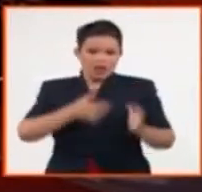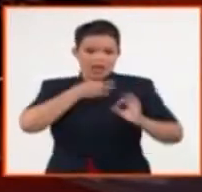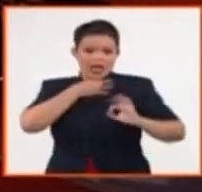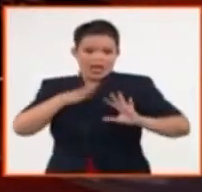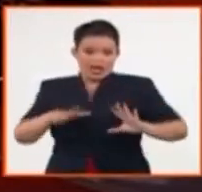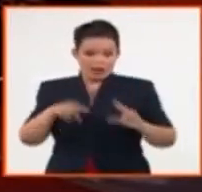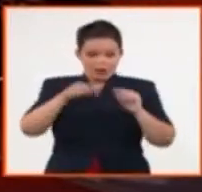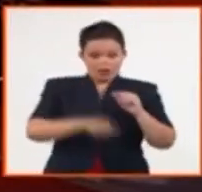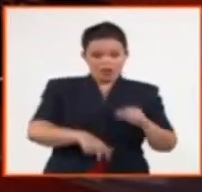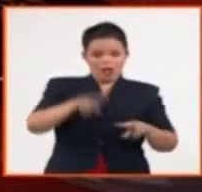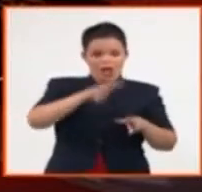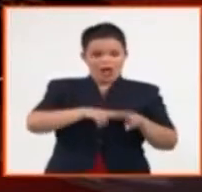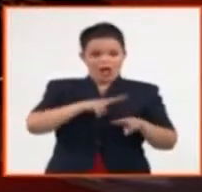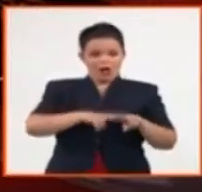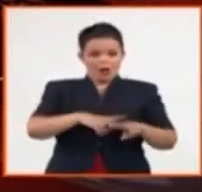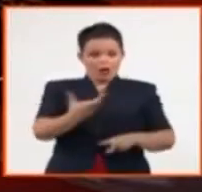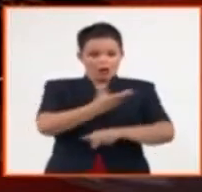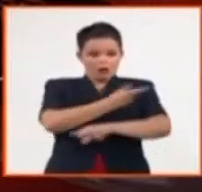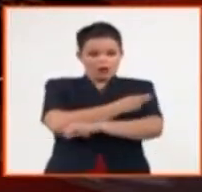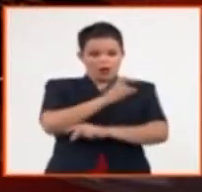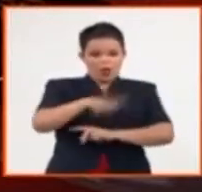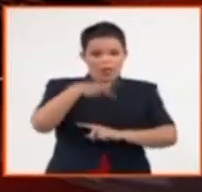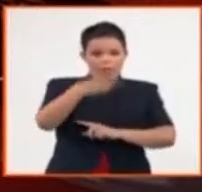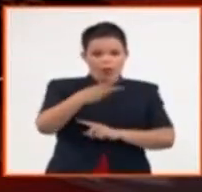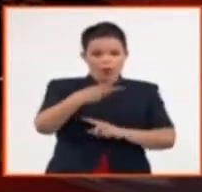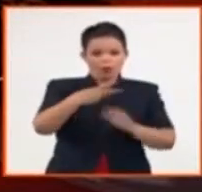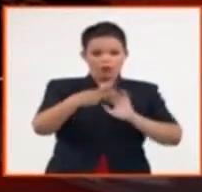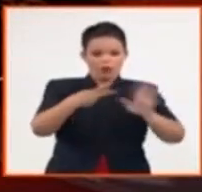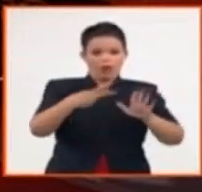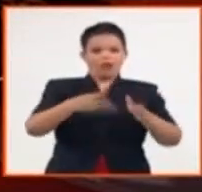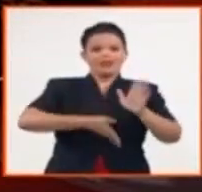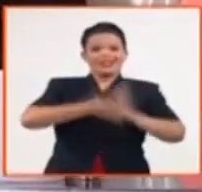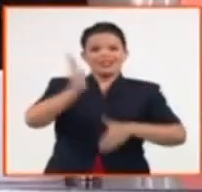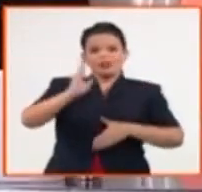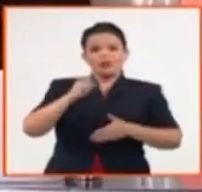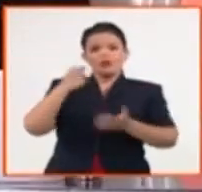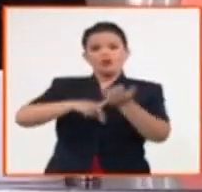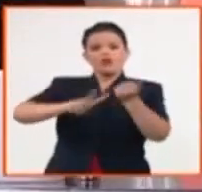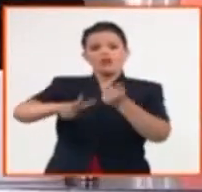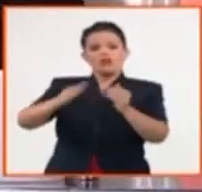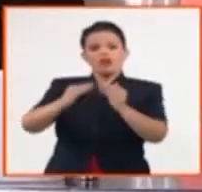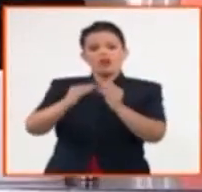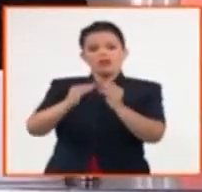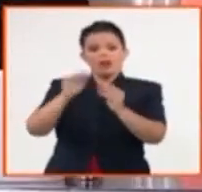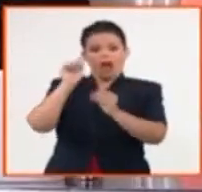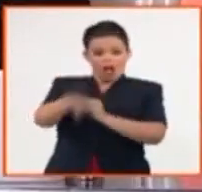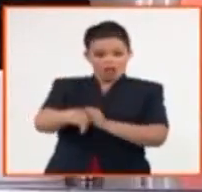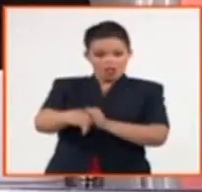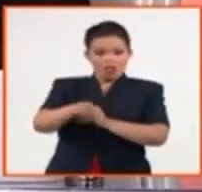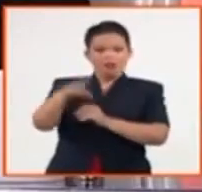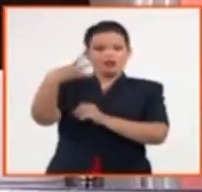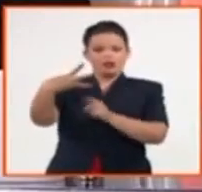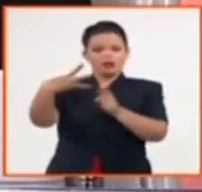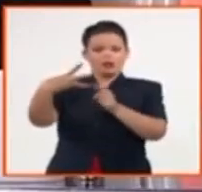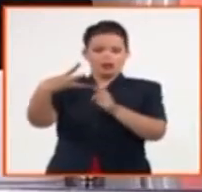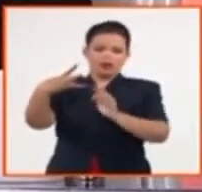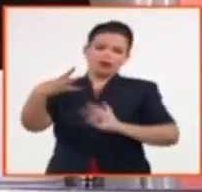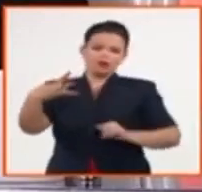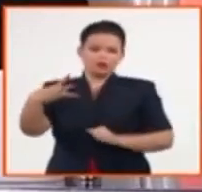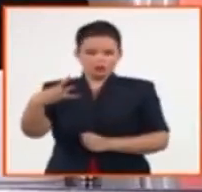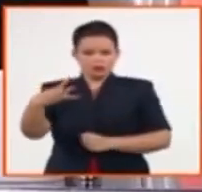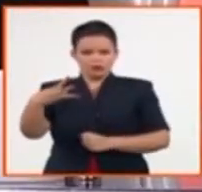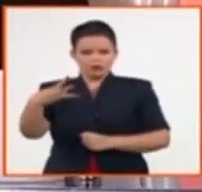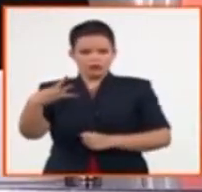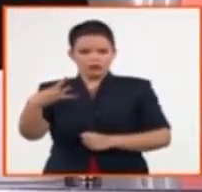su territorio llevando su carnecito de vacunación. Efectivamente. Los niños de 2 a 5 años que están en el programa Educa a tu Hijo, eso ha sido